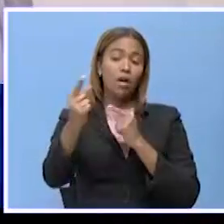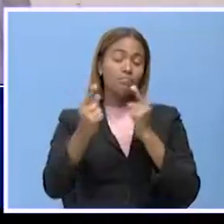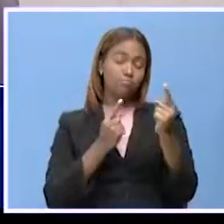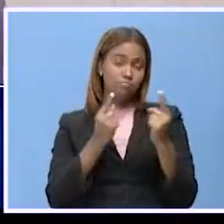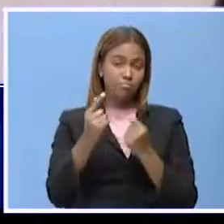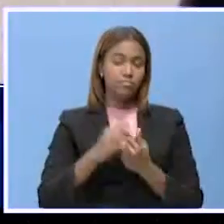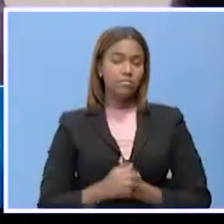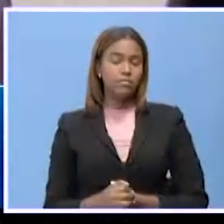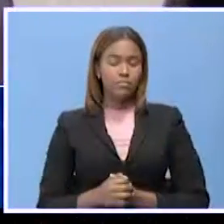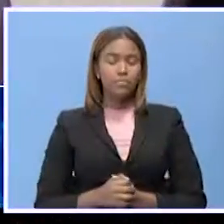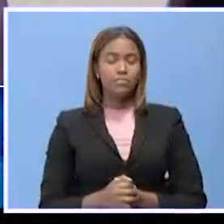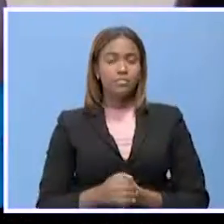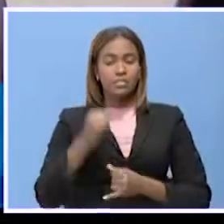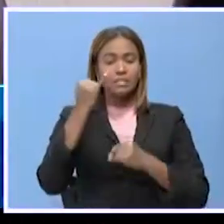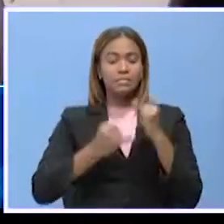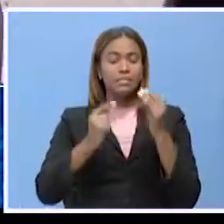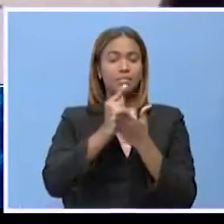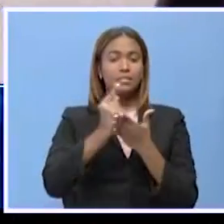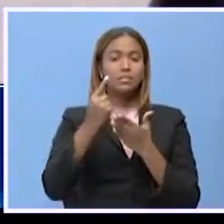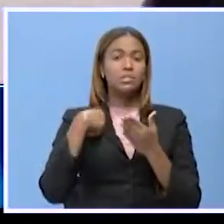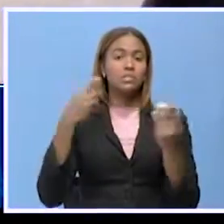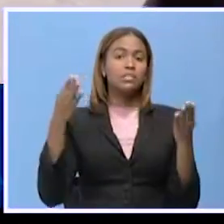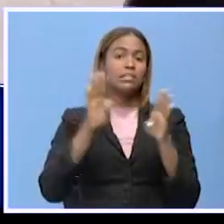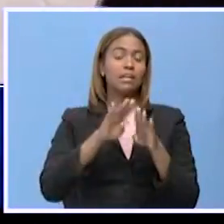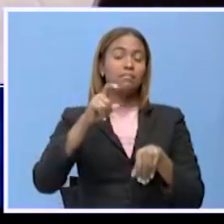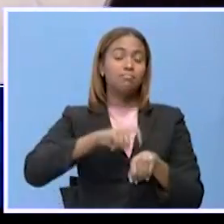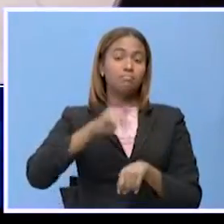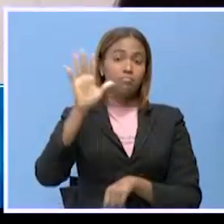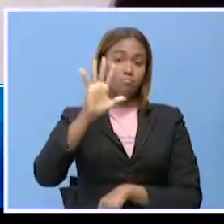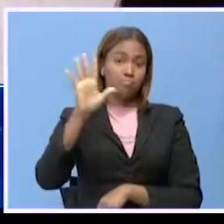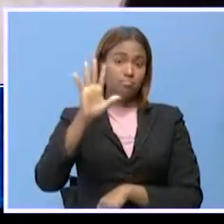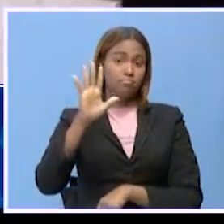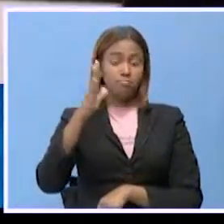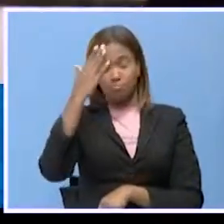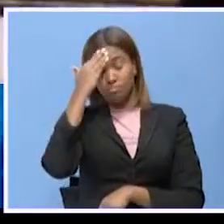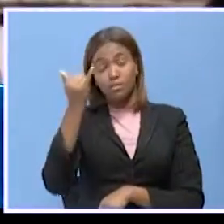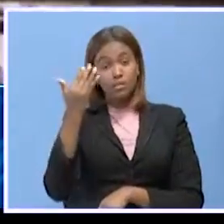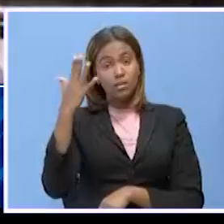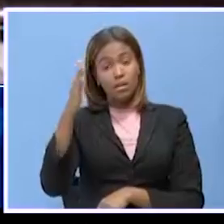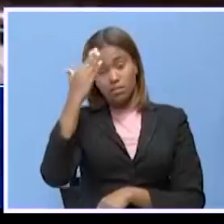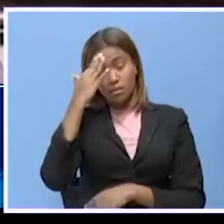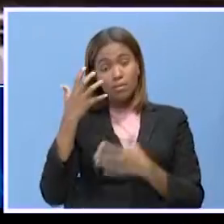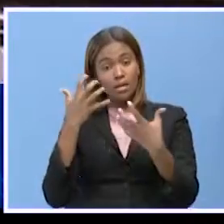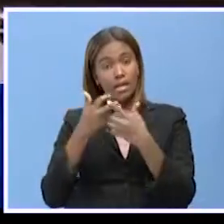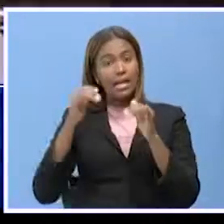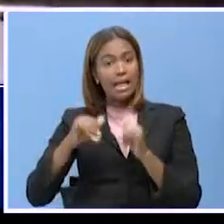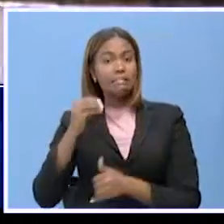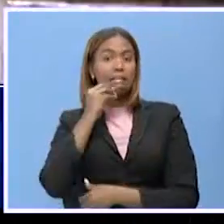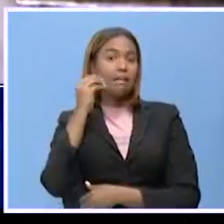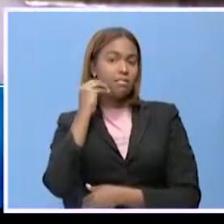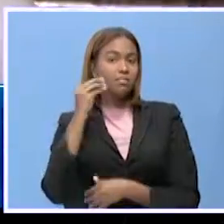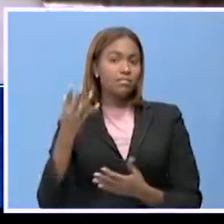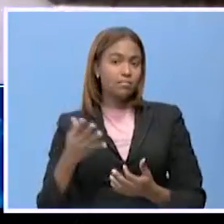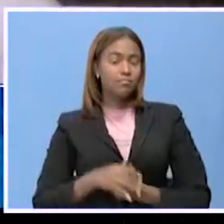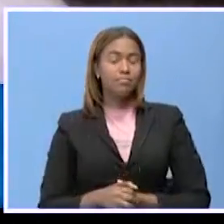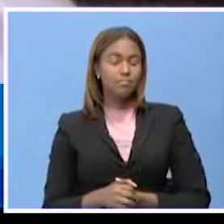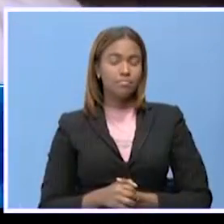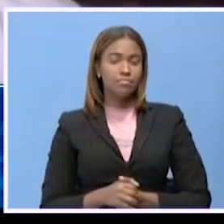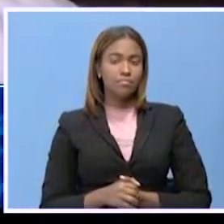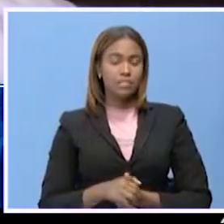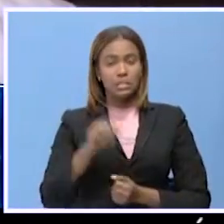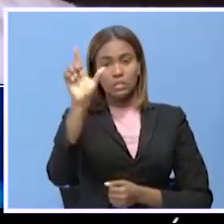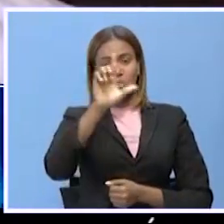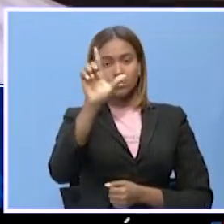semana cerramos a las 5, o sea, con relación al toque de queda.